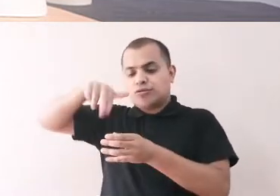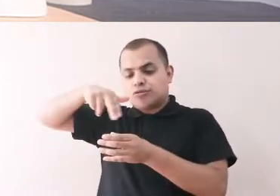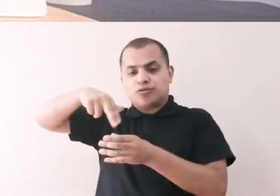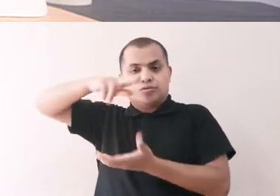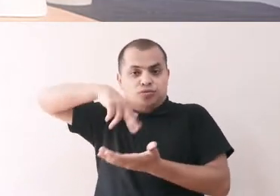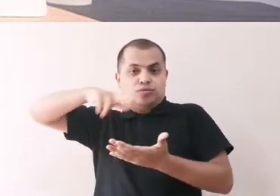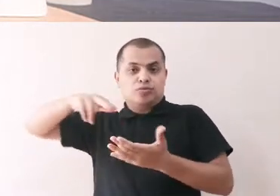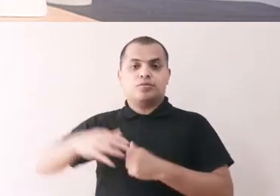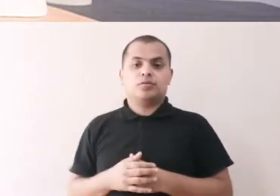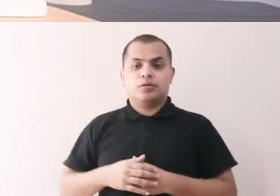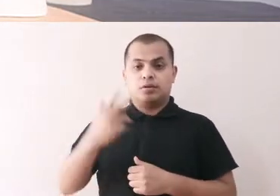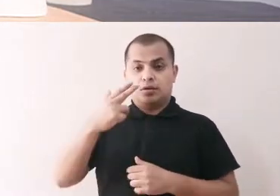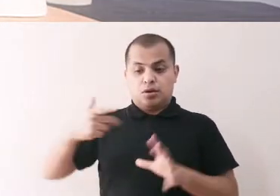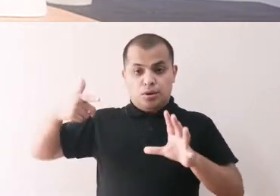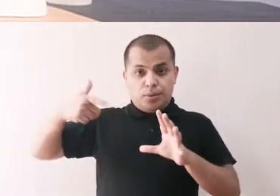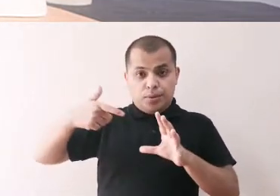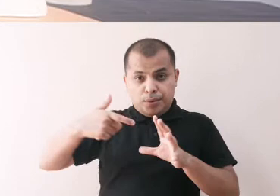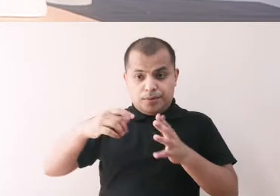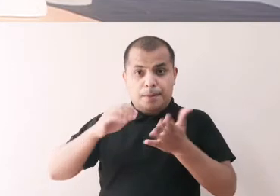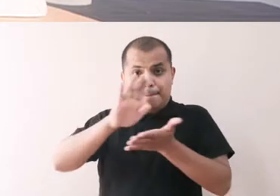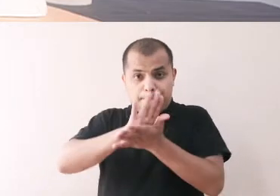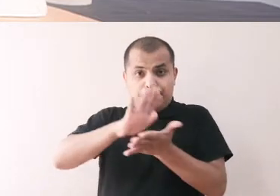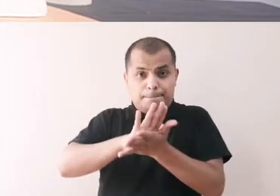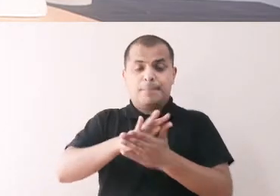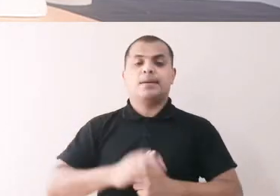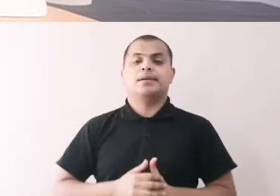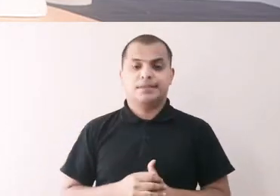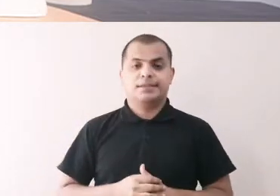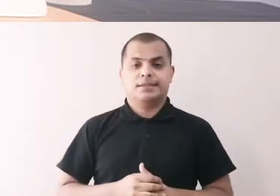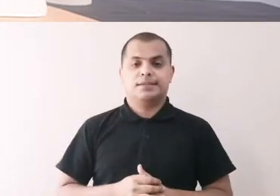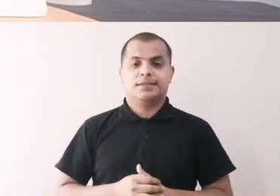témperas, nuestra pistola de silicona y